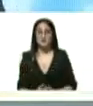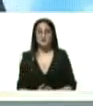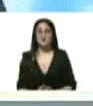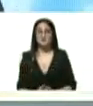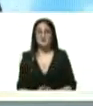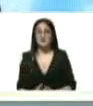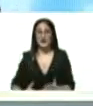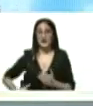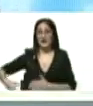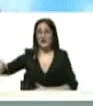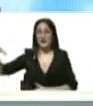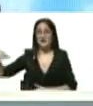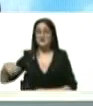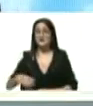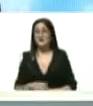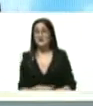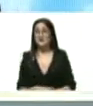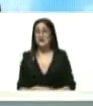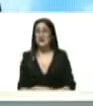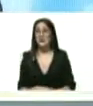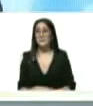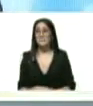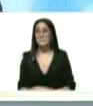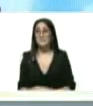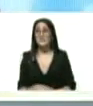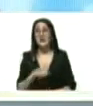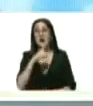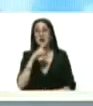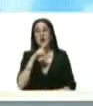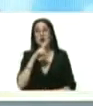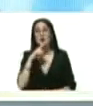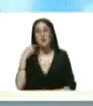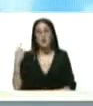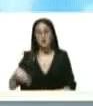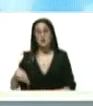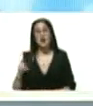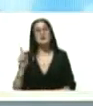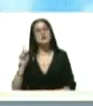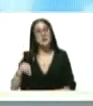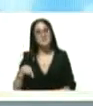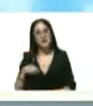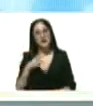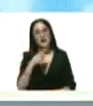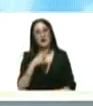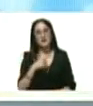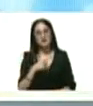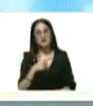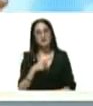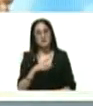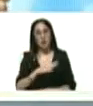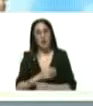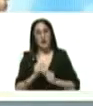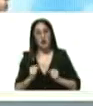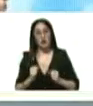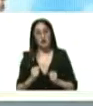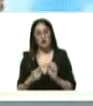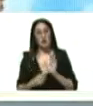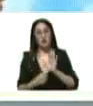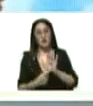en riqueza. Y Rusia también, una economía poderosa, lo ha demostrado. Lo ha